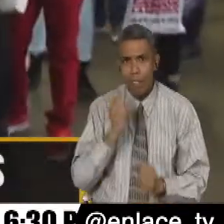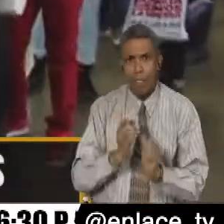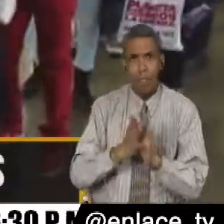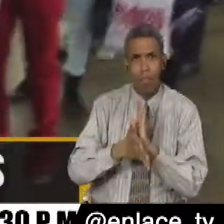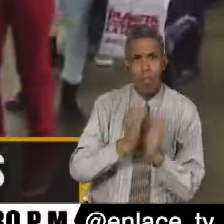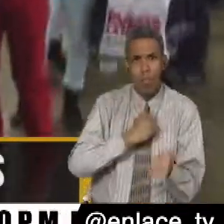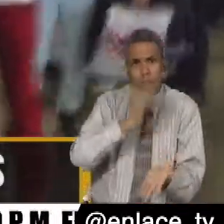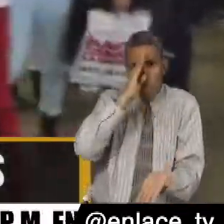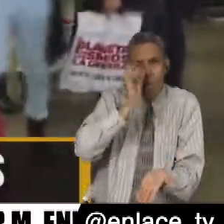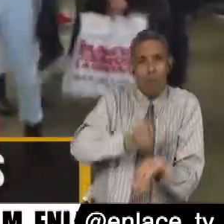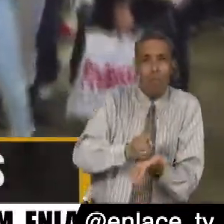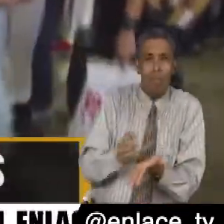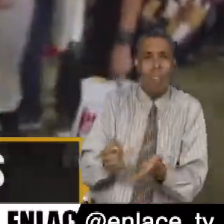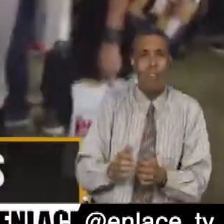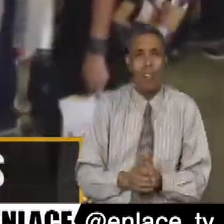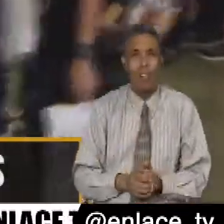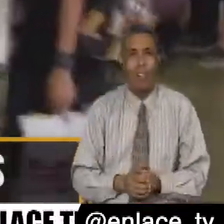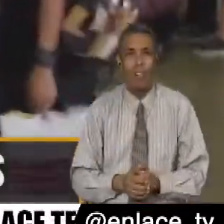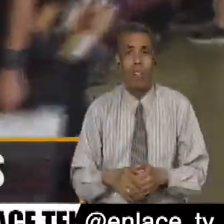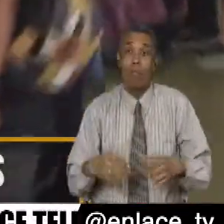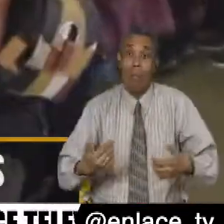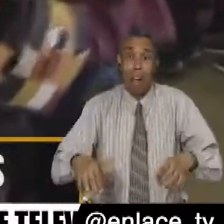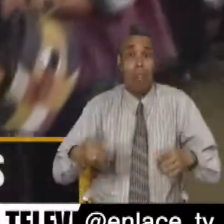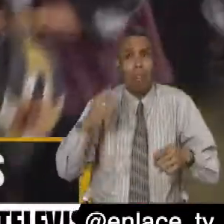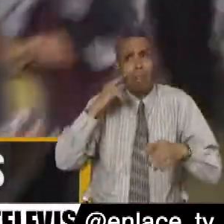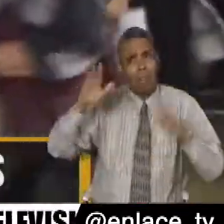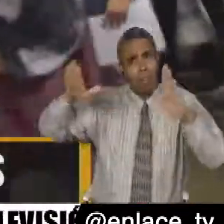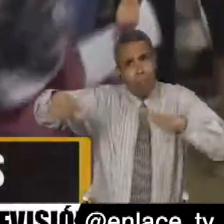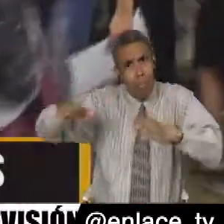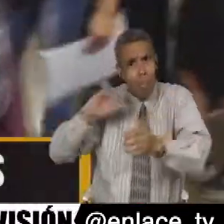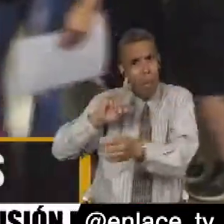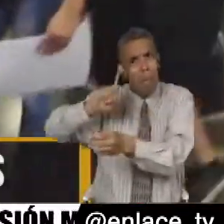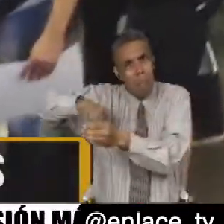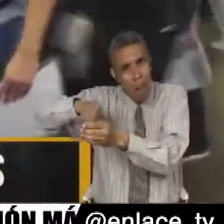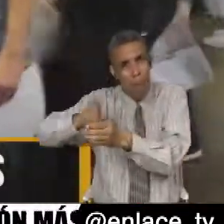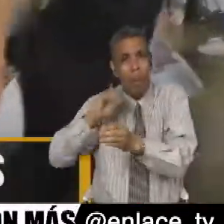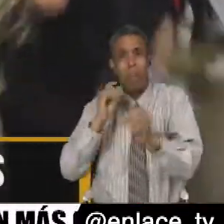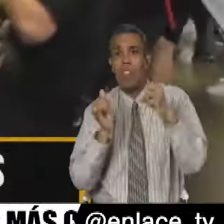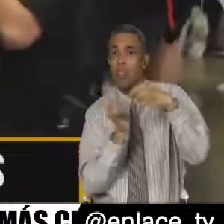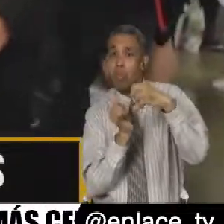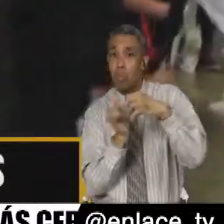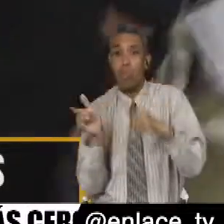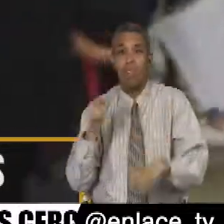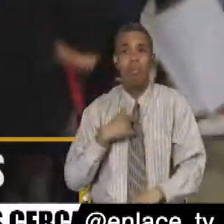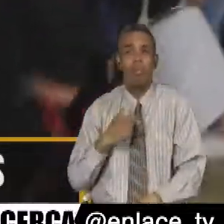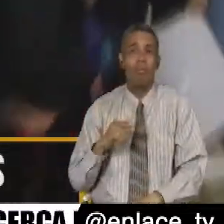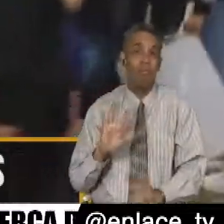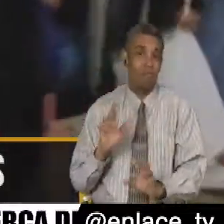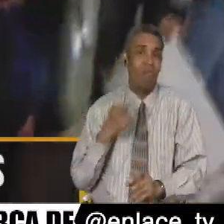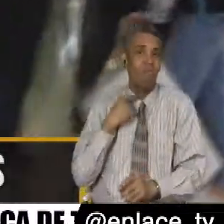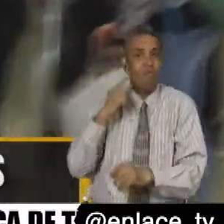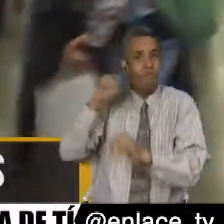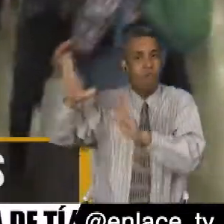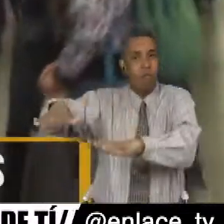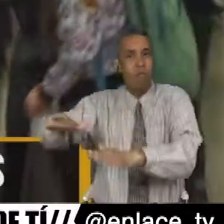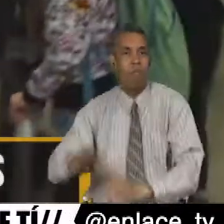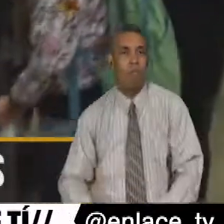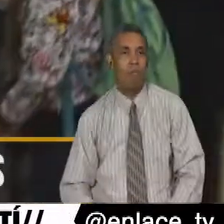ha logrado que cada vez más personas en el mundo sigan sus publicaciones y se identifiquen con sus pensamientos